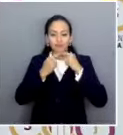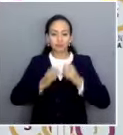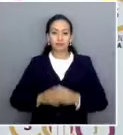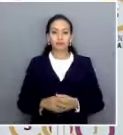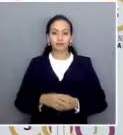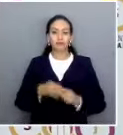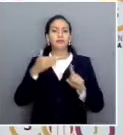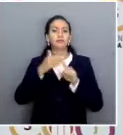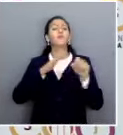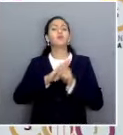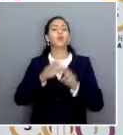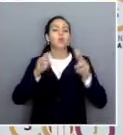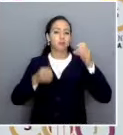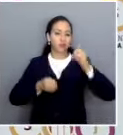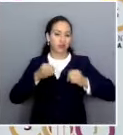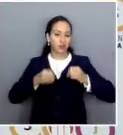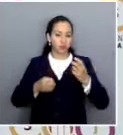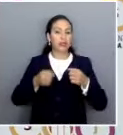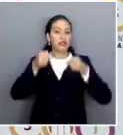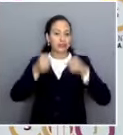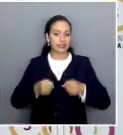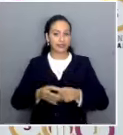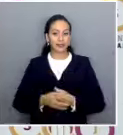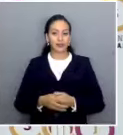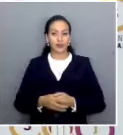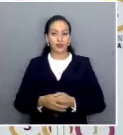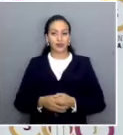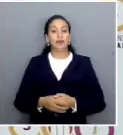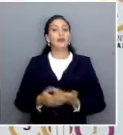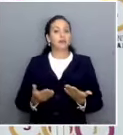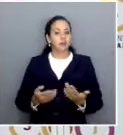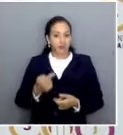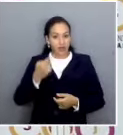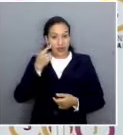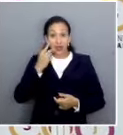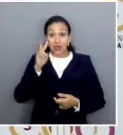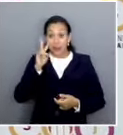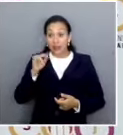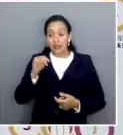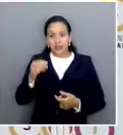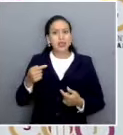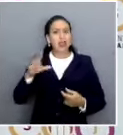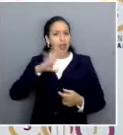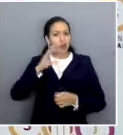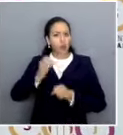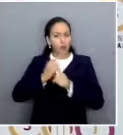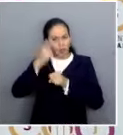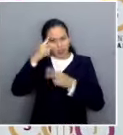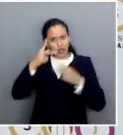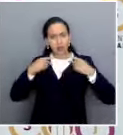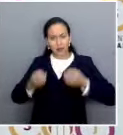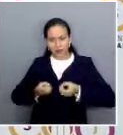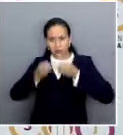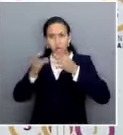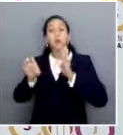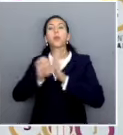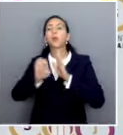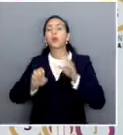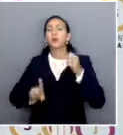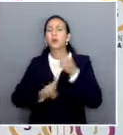la expectativa de tener una puerta más abierta al diálogo para poner la violencia vicaria sobre la mesa y con ello